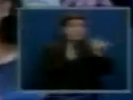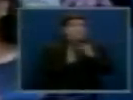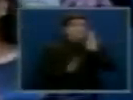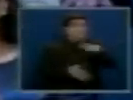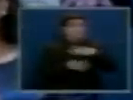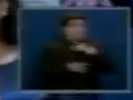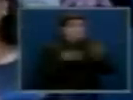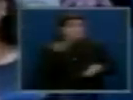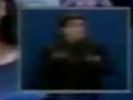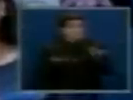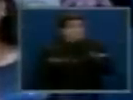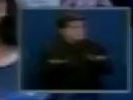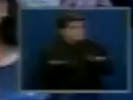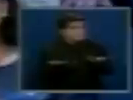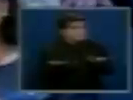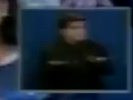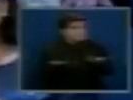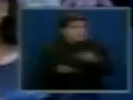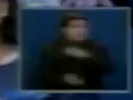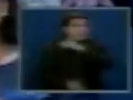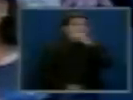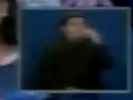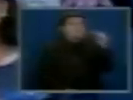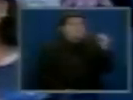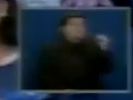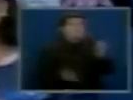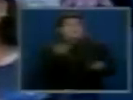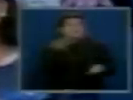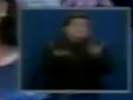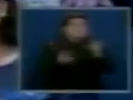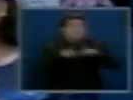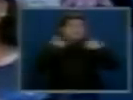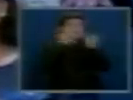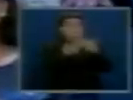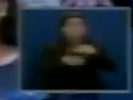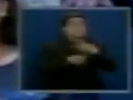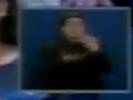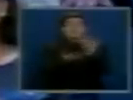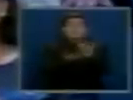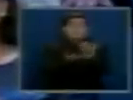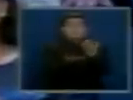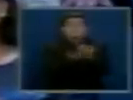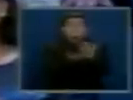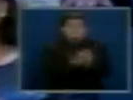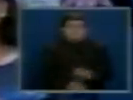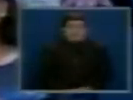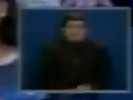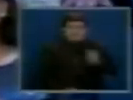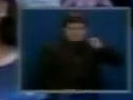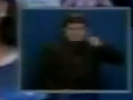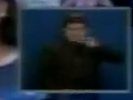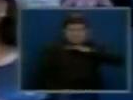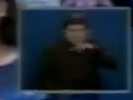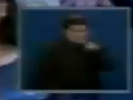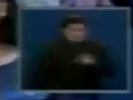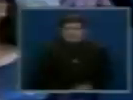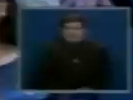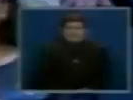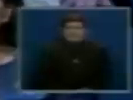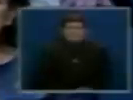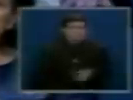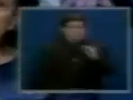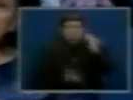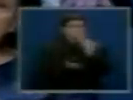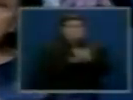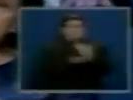intereses? ¿O son quizá los grupos de interés económico a los que la corrupción deja de molestarles cuando